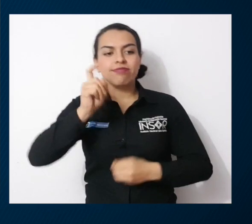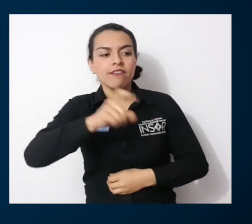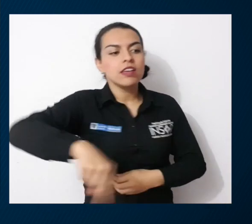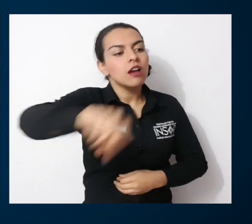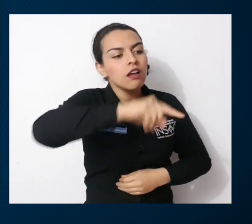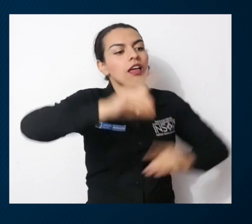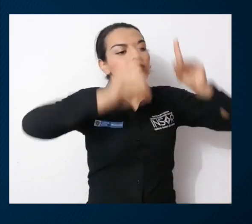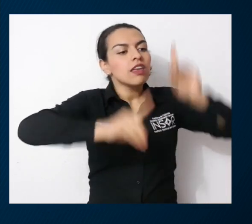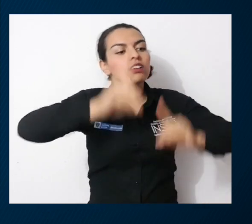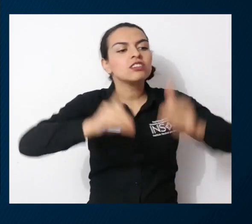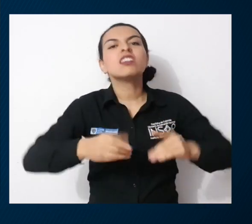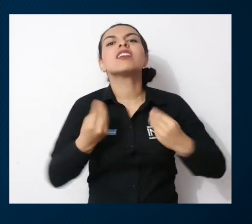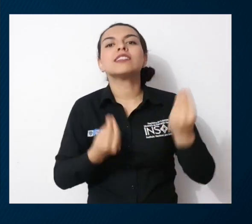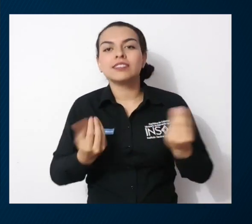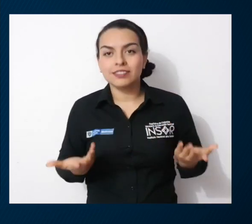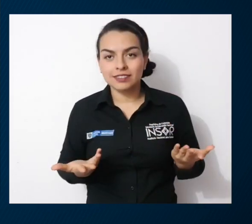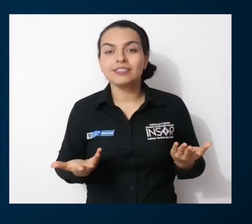por lo menos en un tiempo